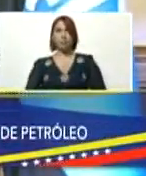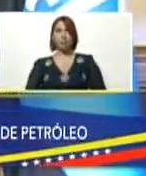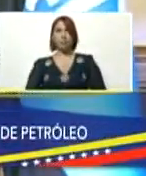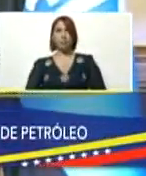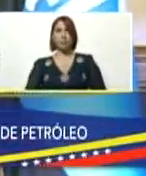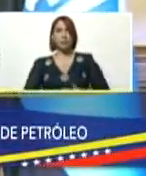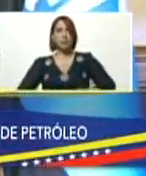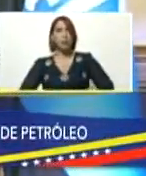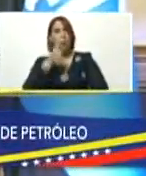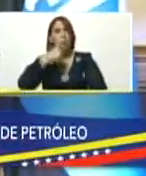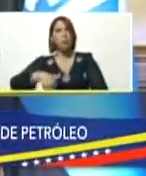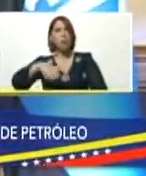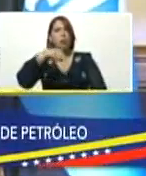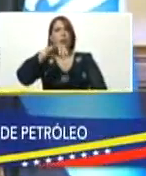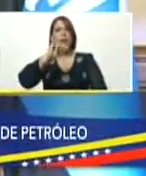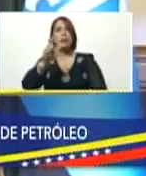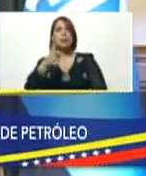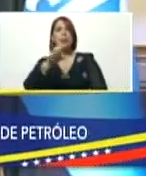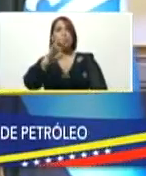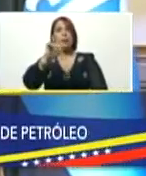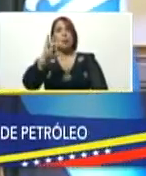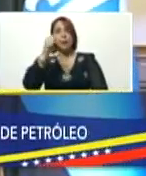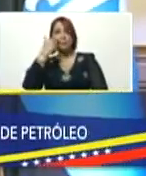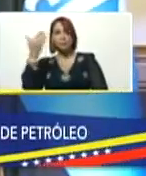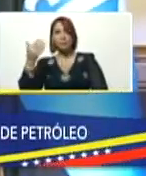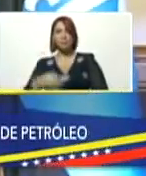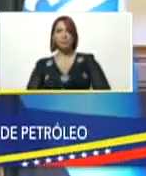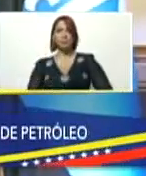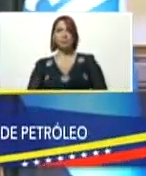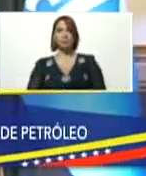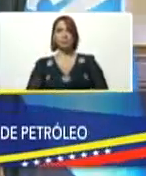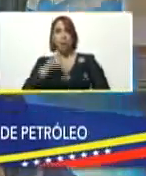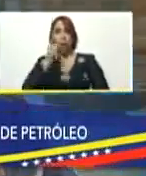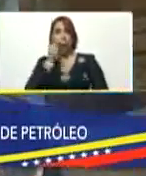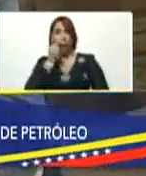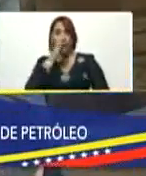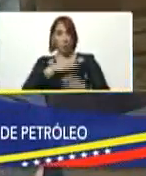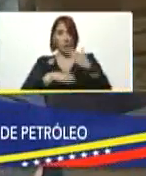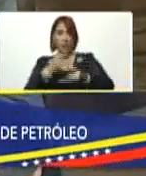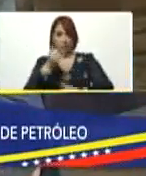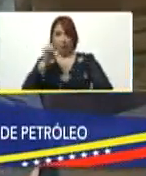hijo del pueblo de Nigeria, Mohamed Barquindo, este hombre humilde que está aquí,